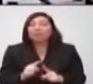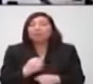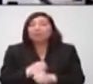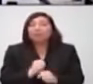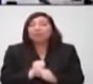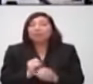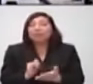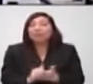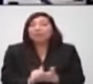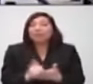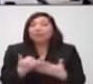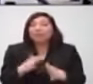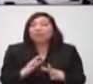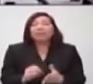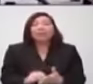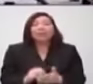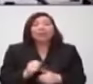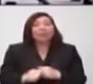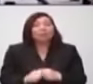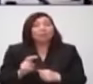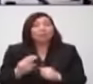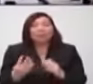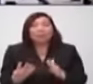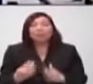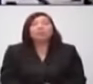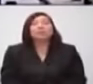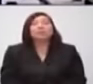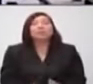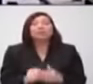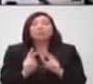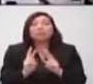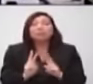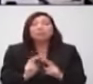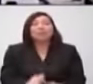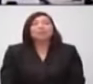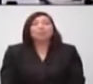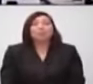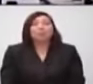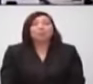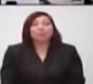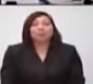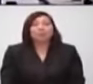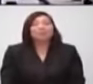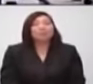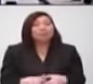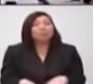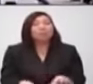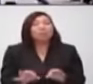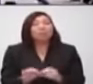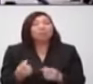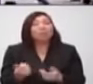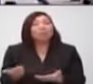que ya estaban comprometidas en el 2014 y que observamos que un importante